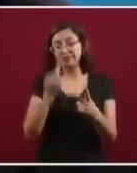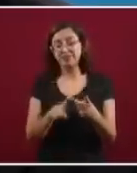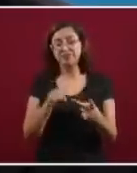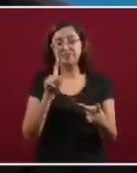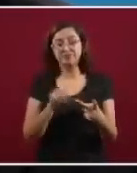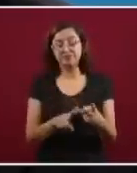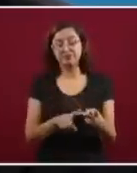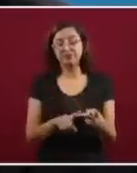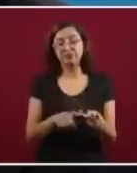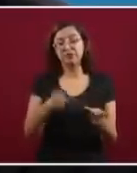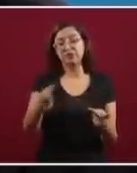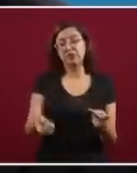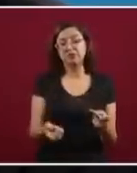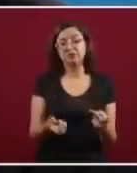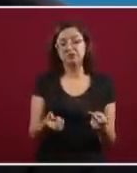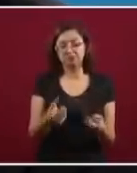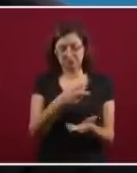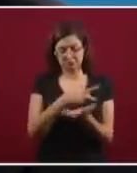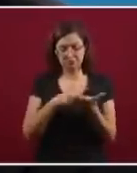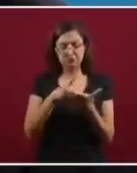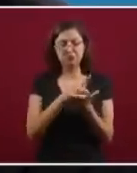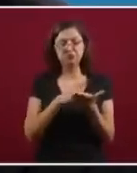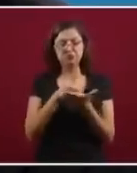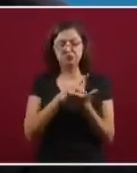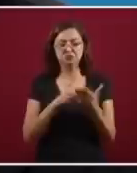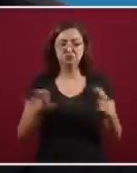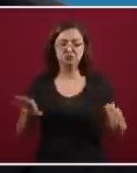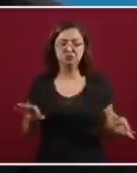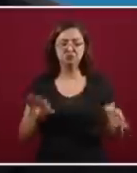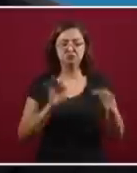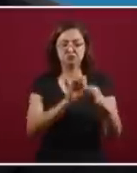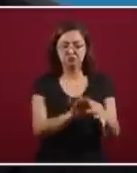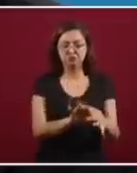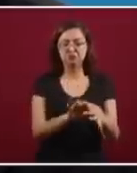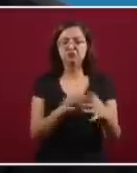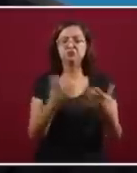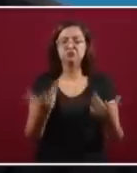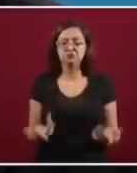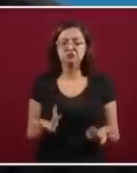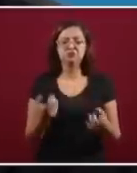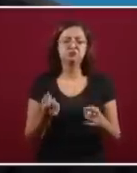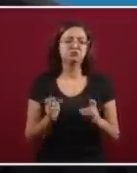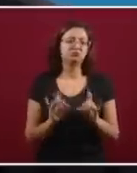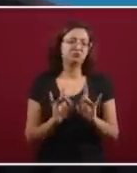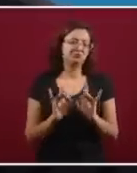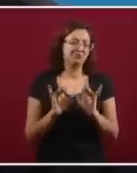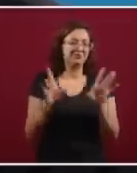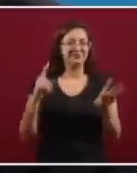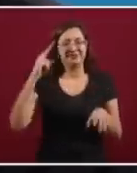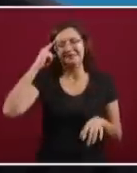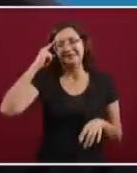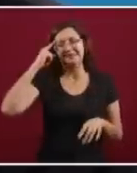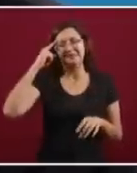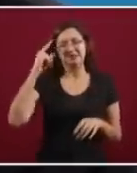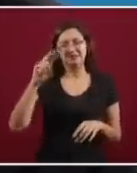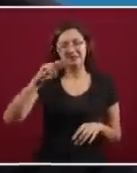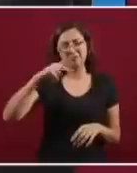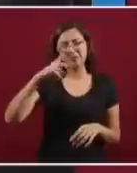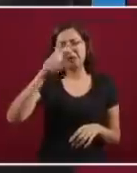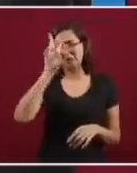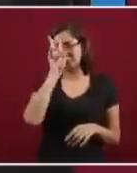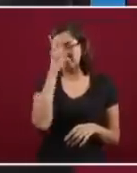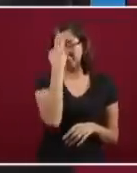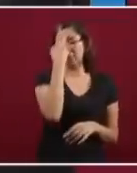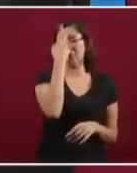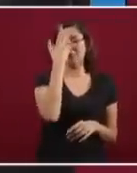indirectos pero cercanos como expresión de distintos trastornos de salud mental